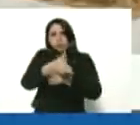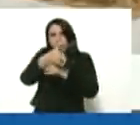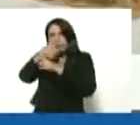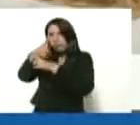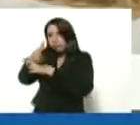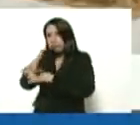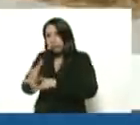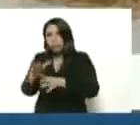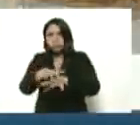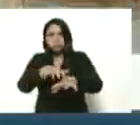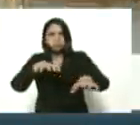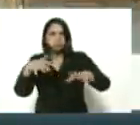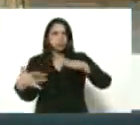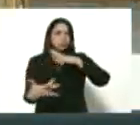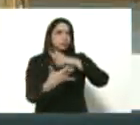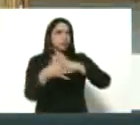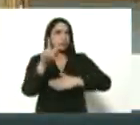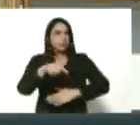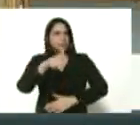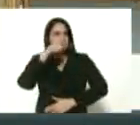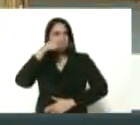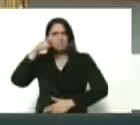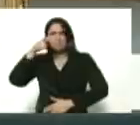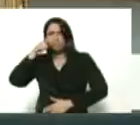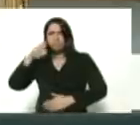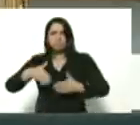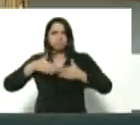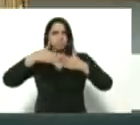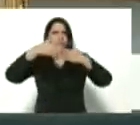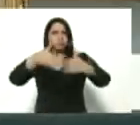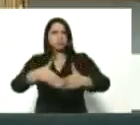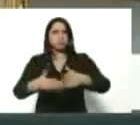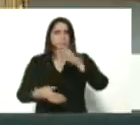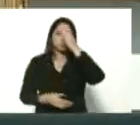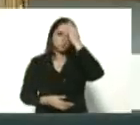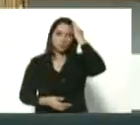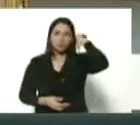tecnología, las patrulleras con la mayor tecnología, los patrulleros,